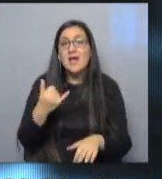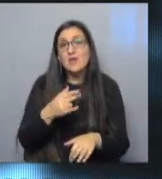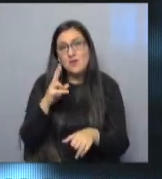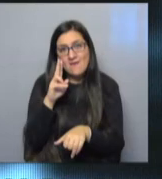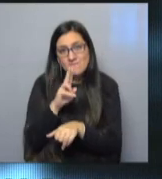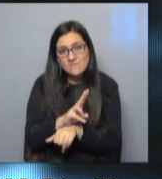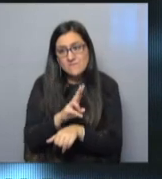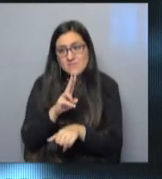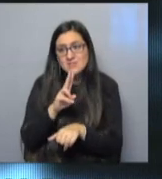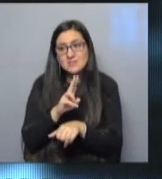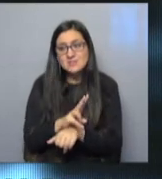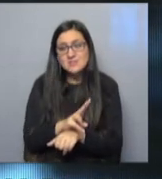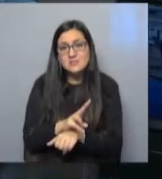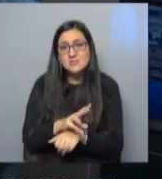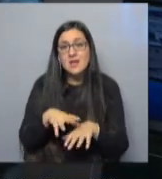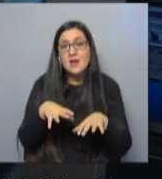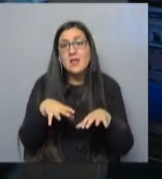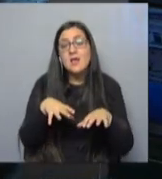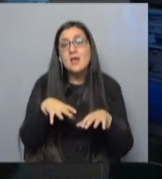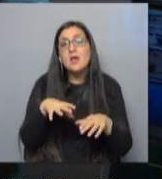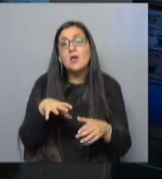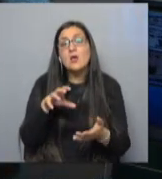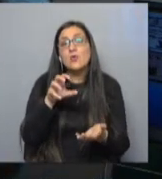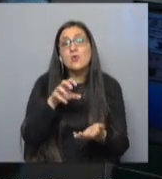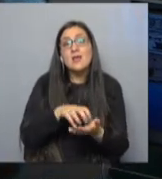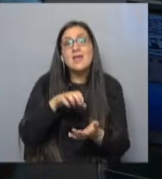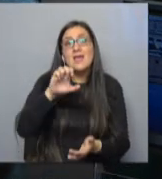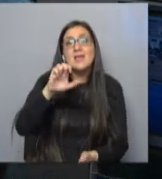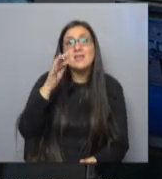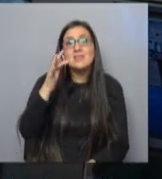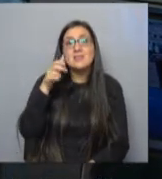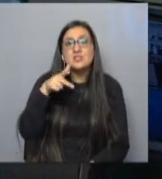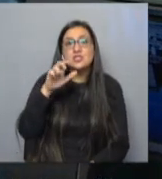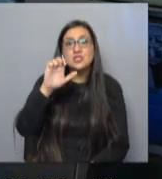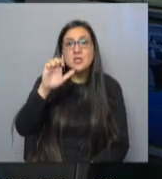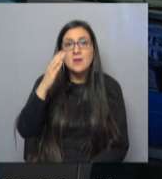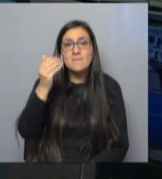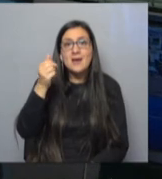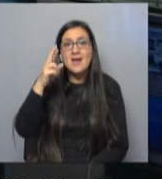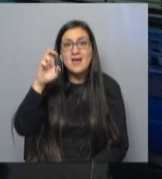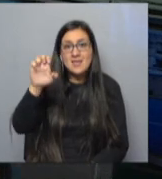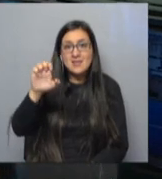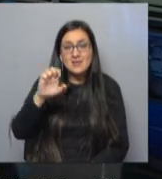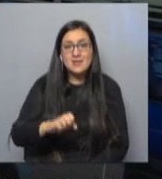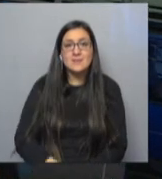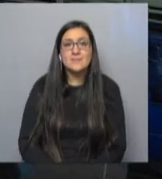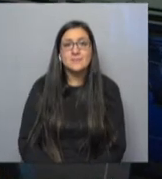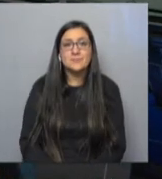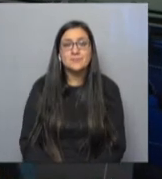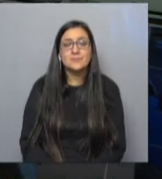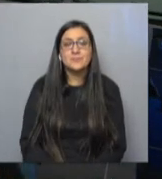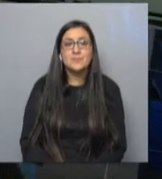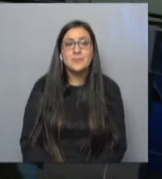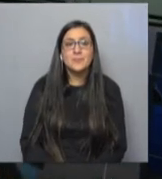visitas a la colonia etchepare por ejemplo que son muy estremecedoras ahora las reúne las recuperó en el libro